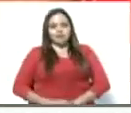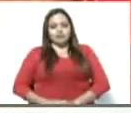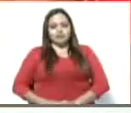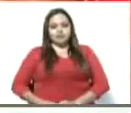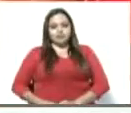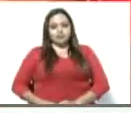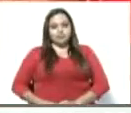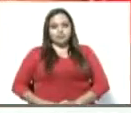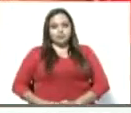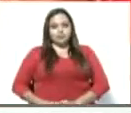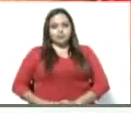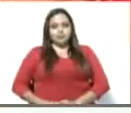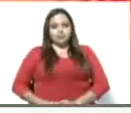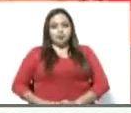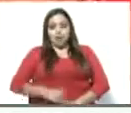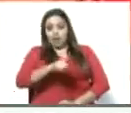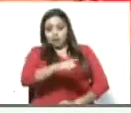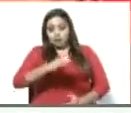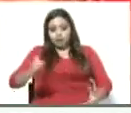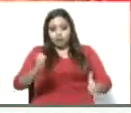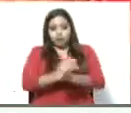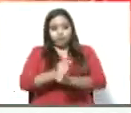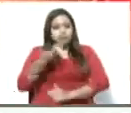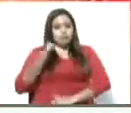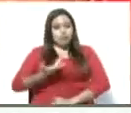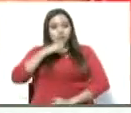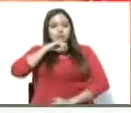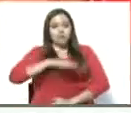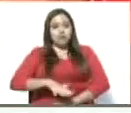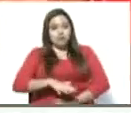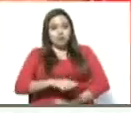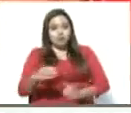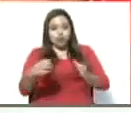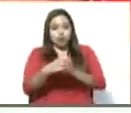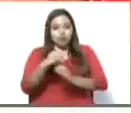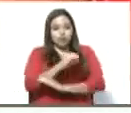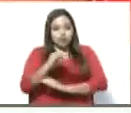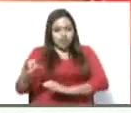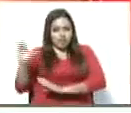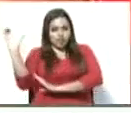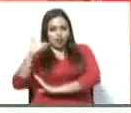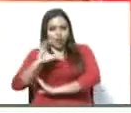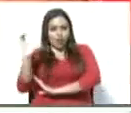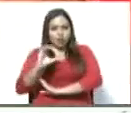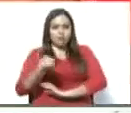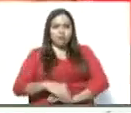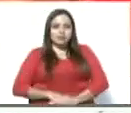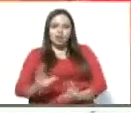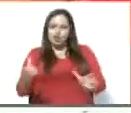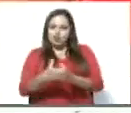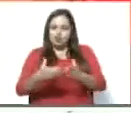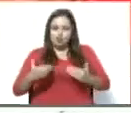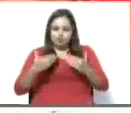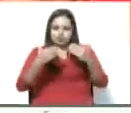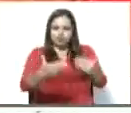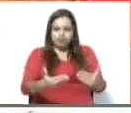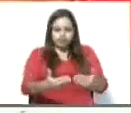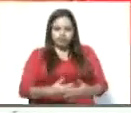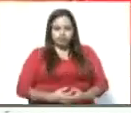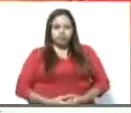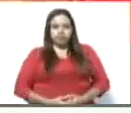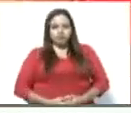Es un logro histórico para la izquierda en Colombia, para los sectores progresistas.